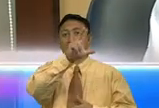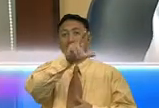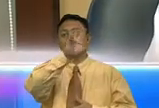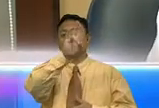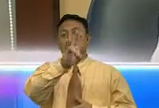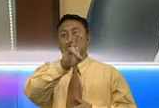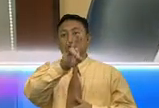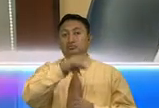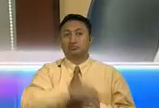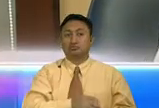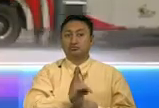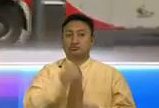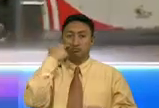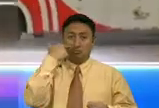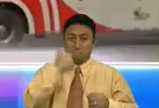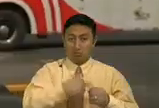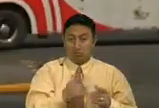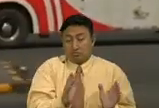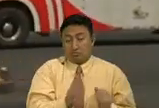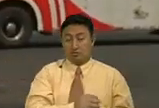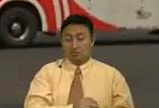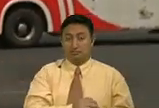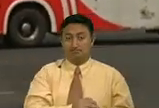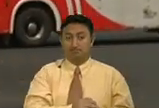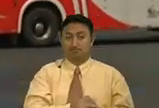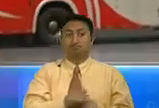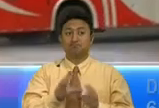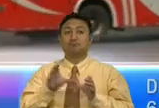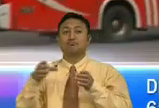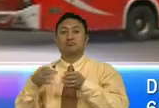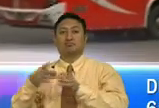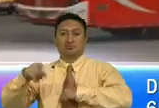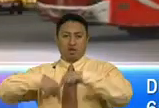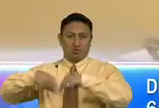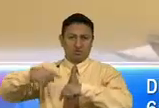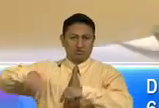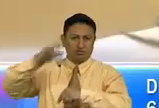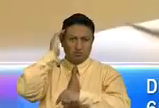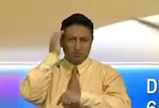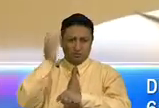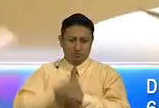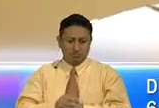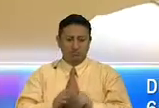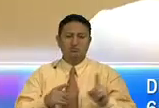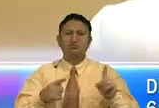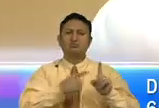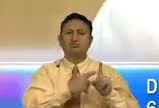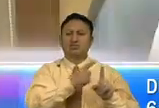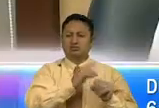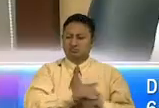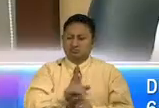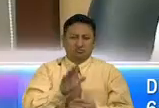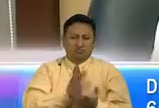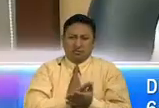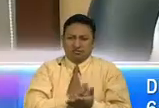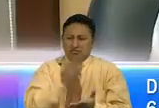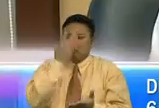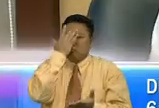1.037 en las gasolineras. Si bien existe preocupación del sector de la transportación, Romo cree que no tiene razón de ser. Realmente